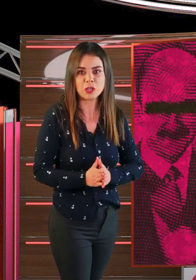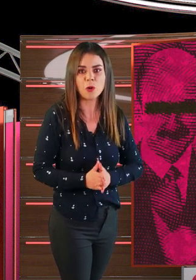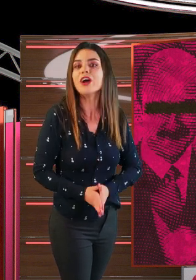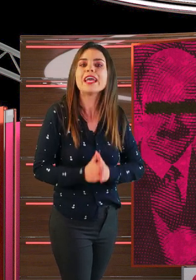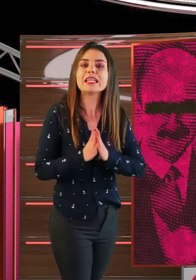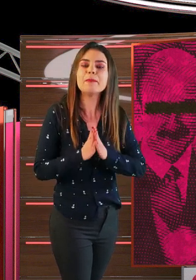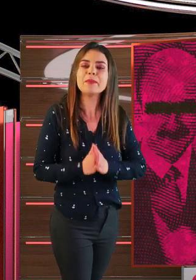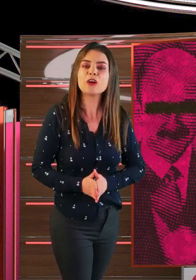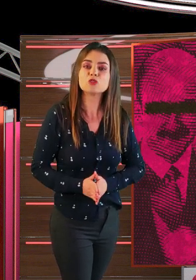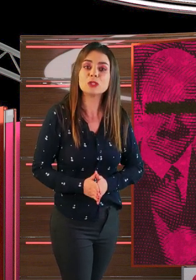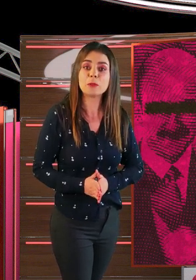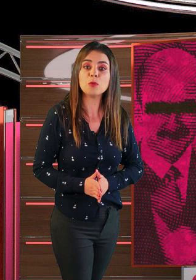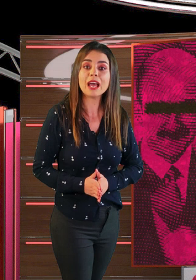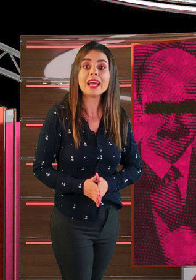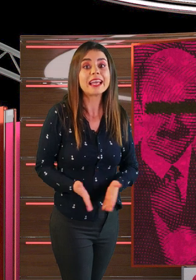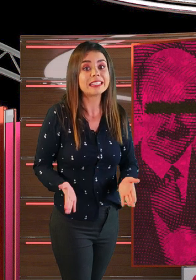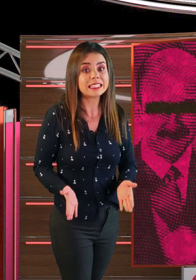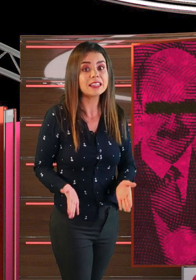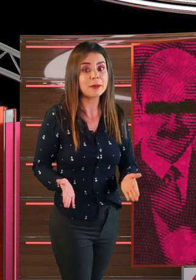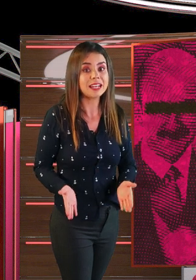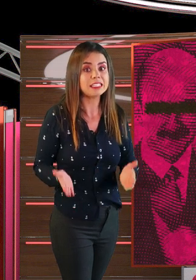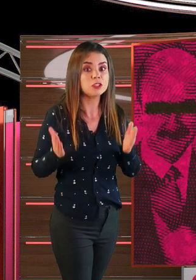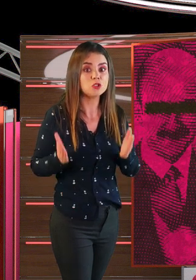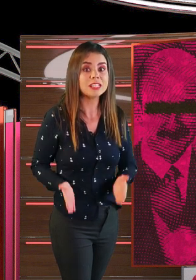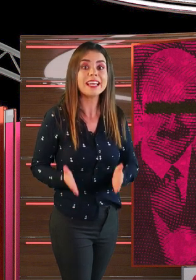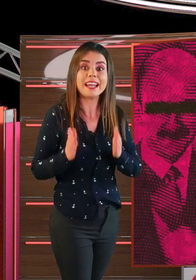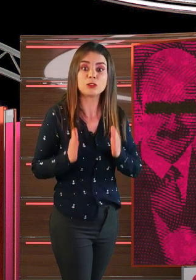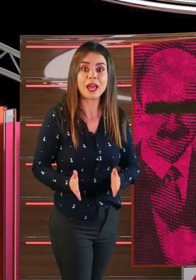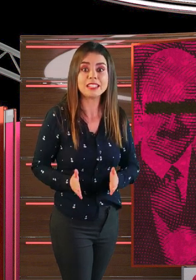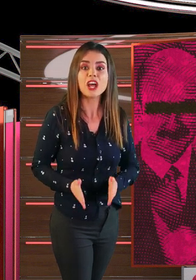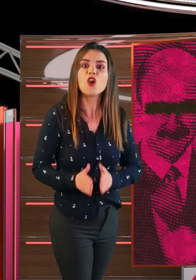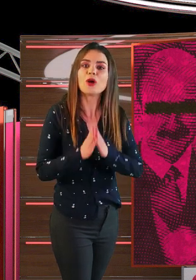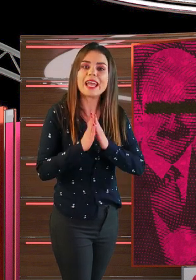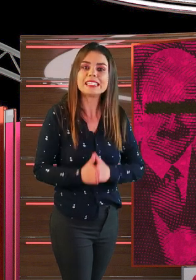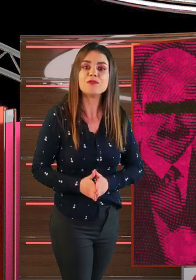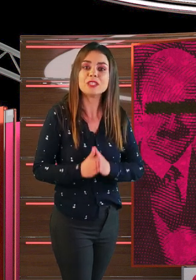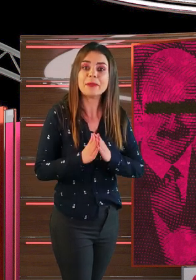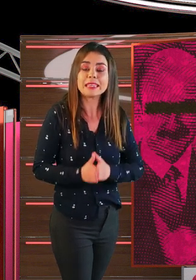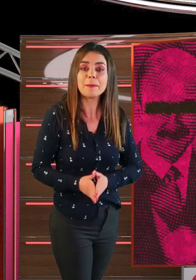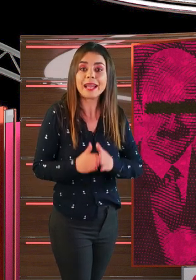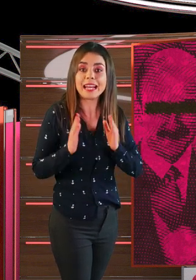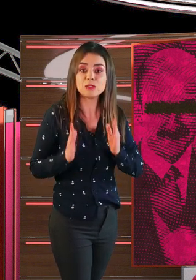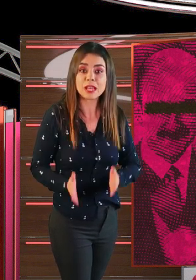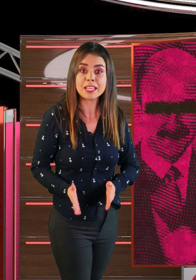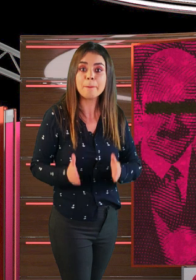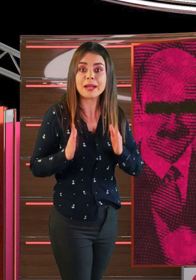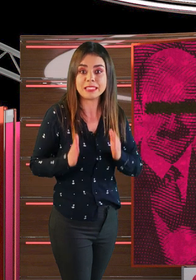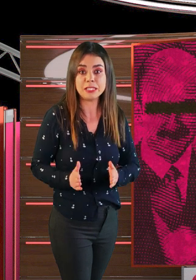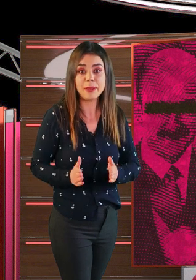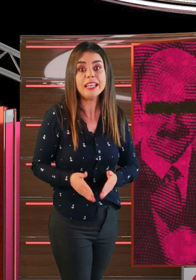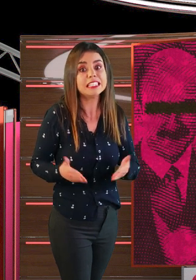en México. Es la primera consulta popular que se hace a través de las instituciones electorales, lo que hace fundamental para que la